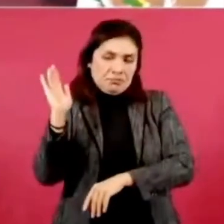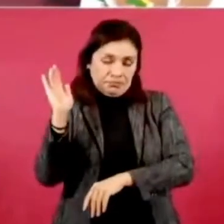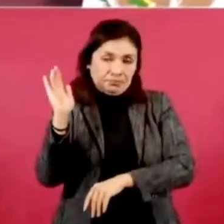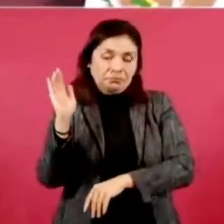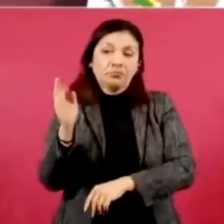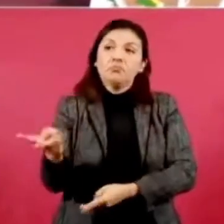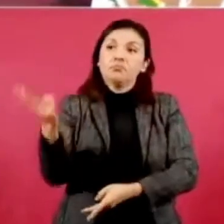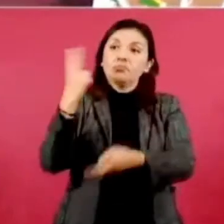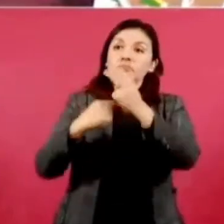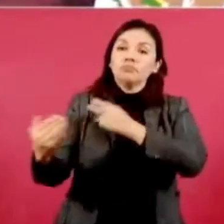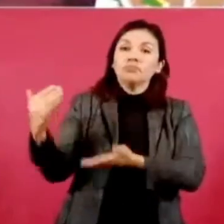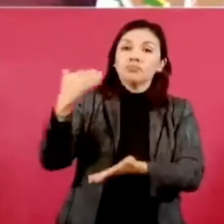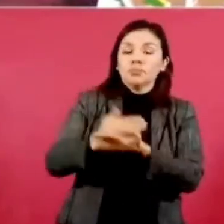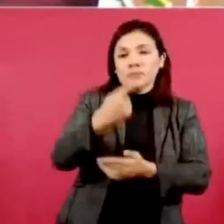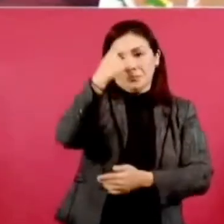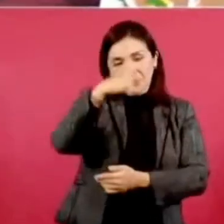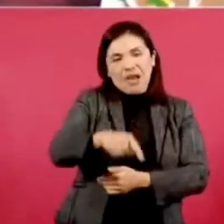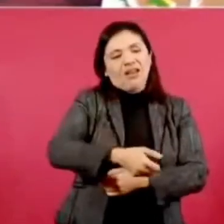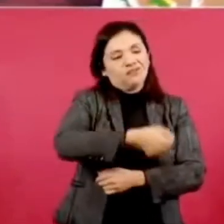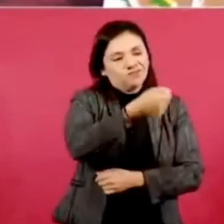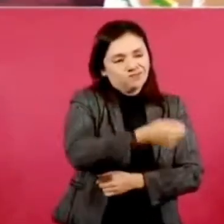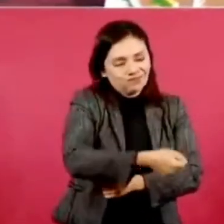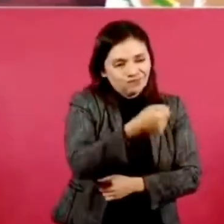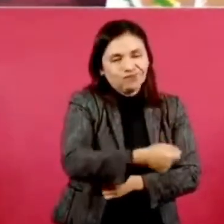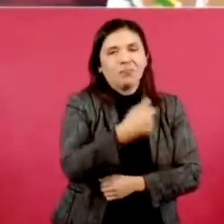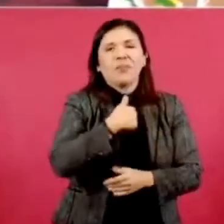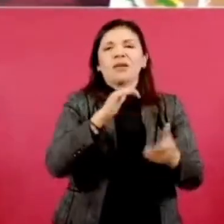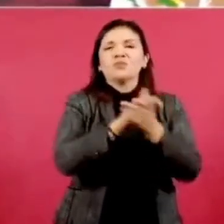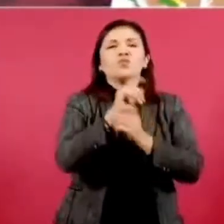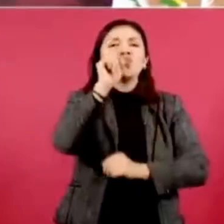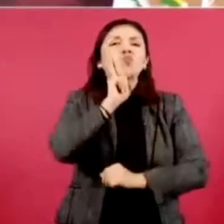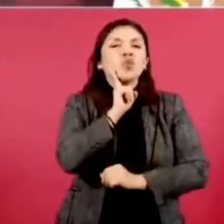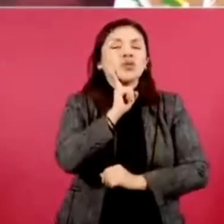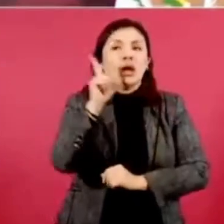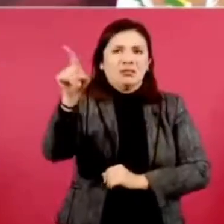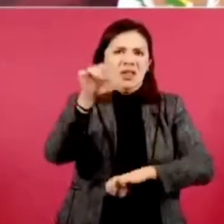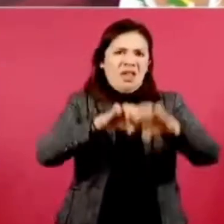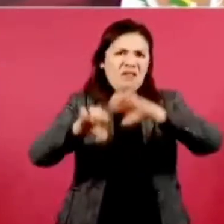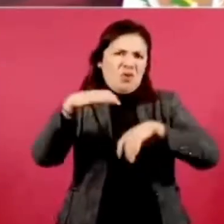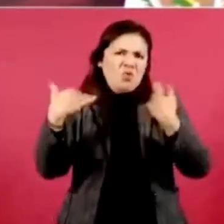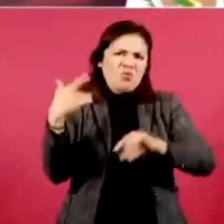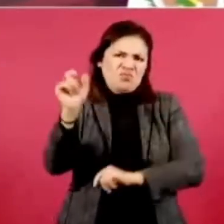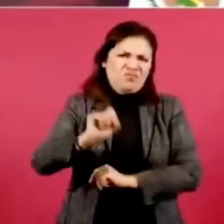de Beatriz, mi esposa, un gran embajador,